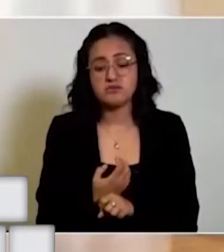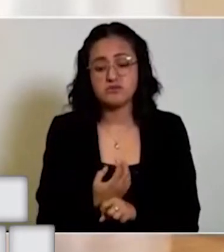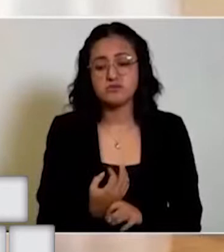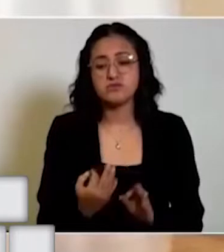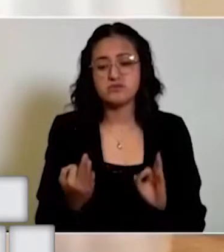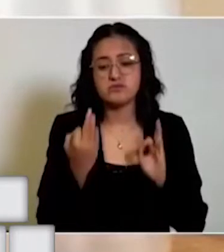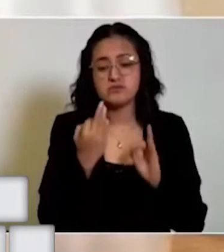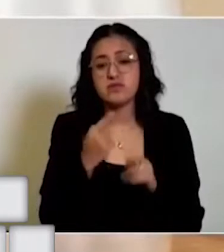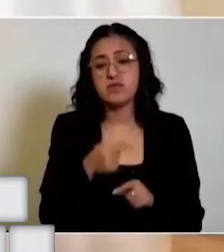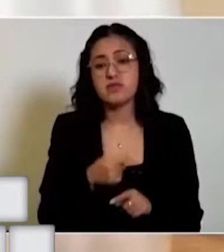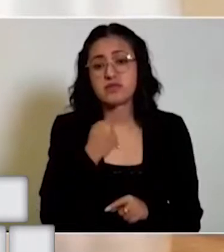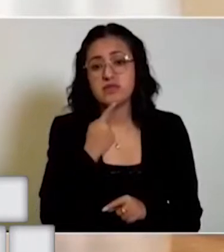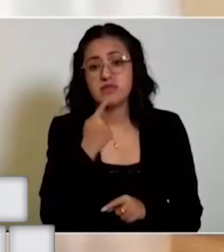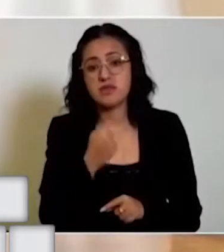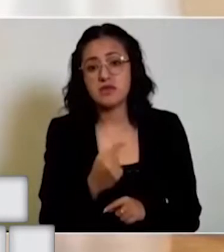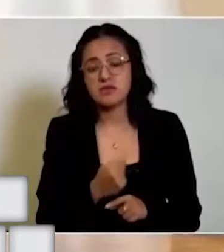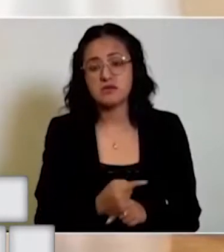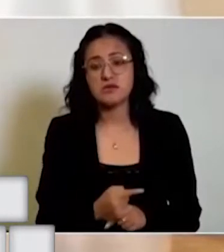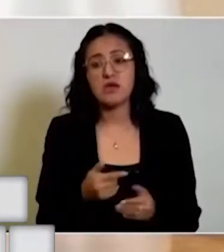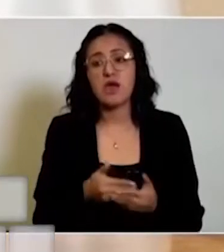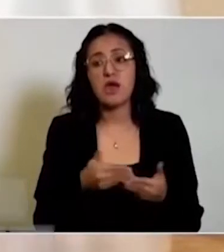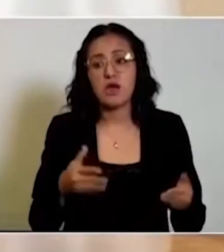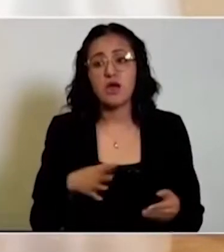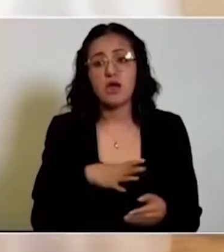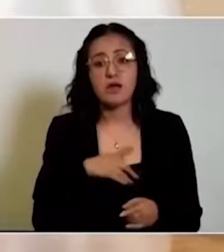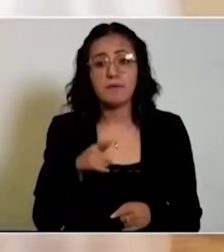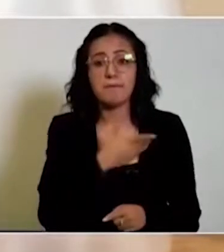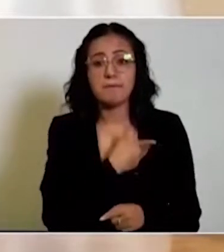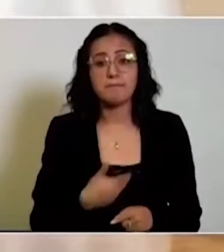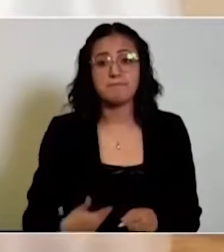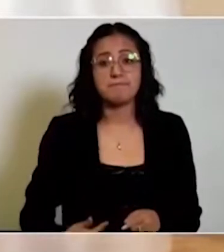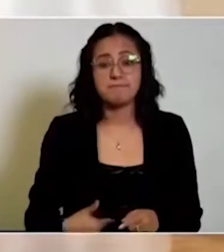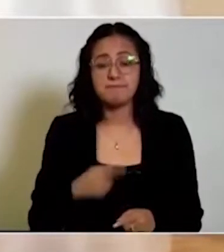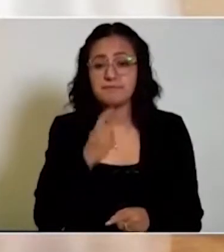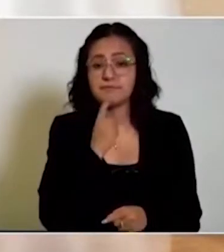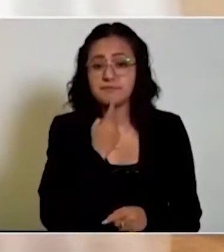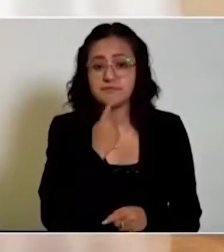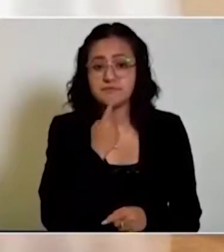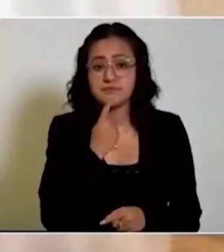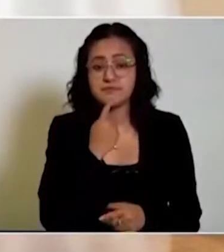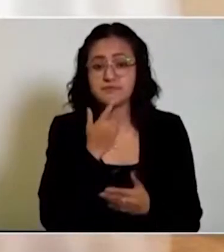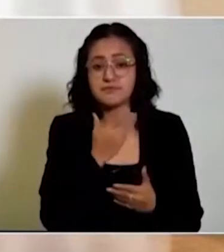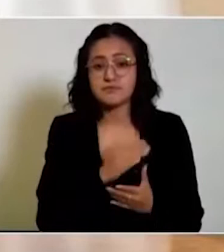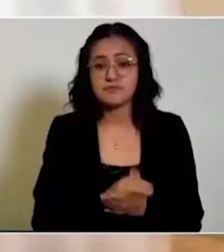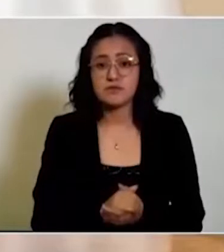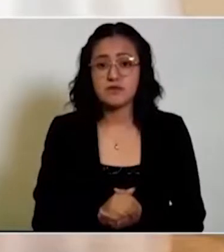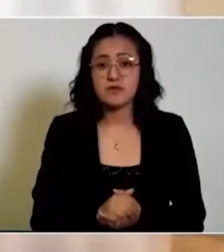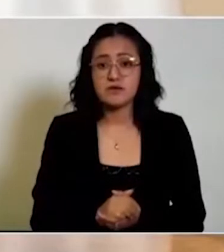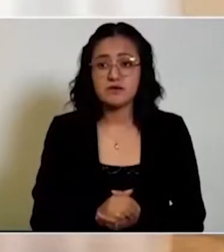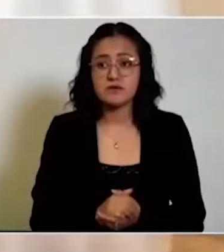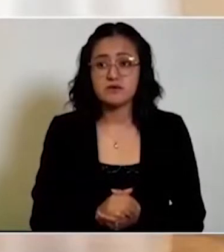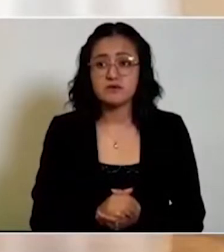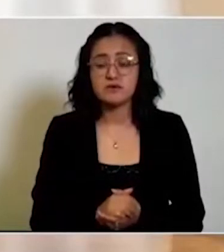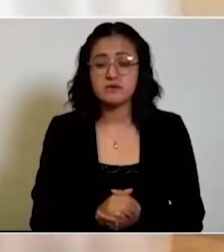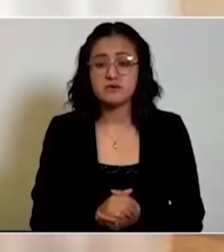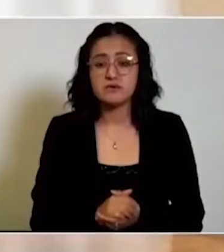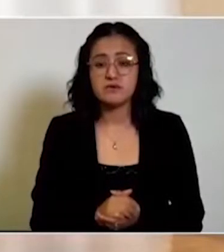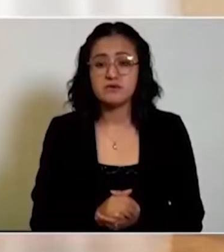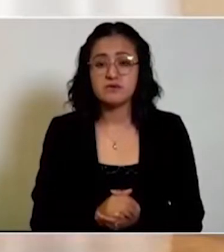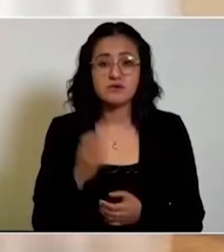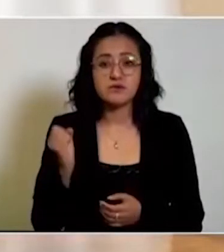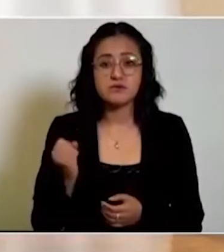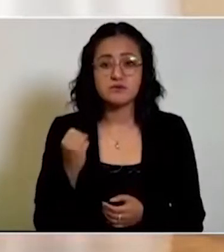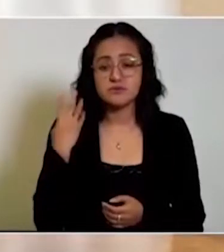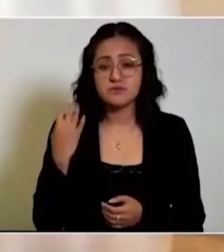anuncio recién hecho por el presidente de la republica en su conferencia